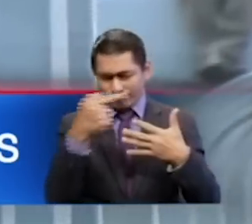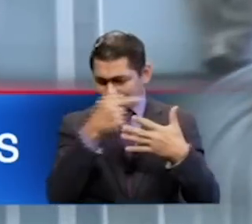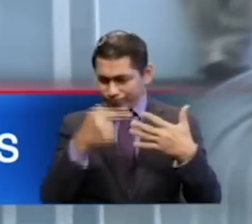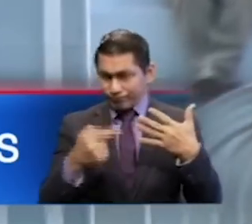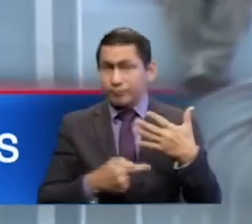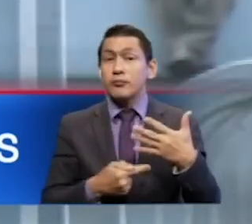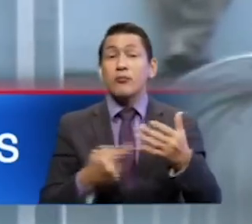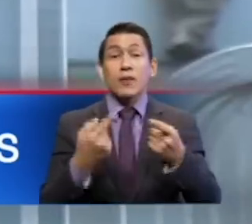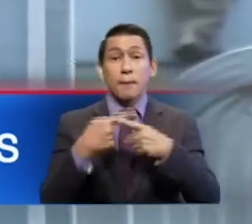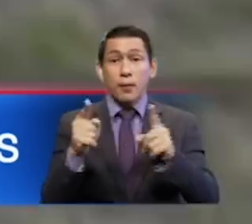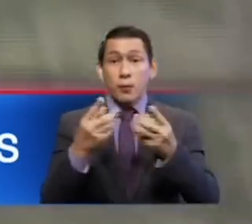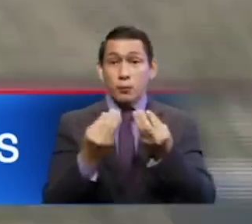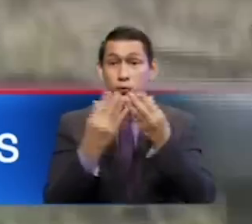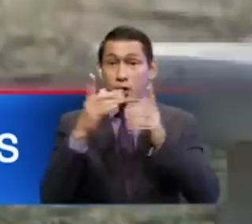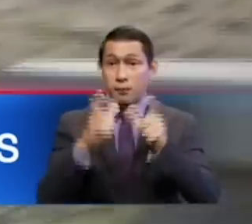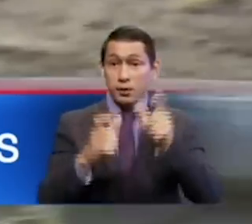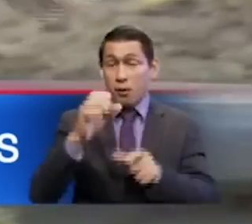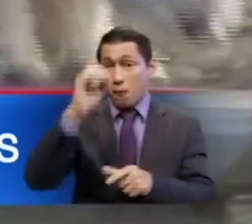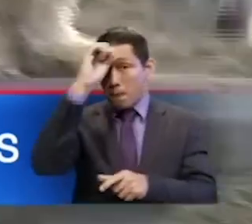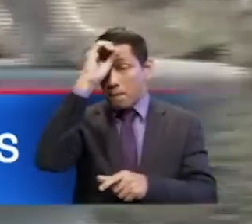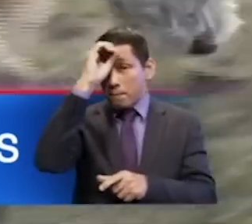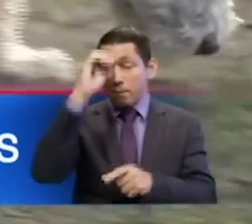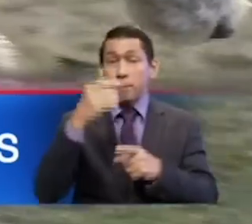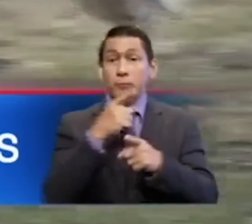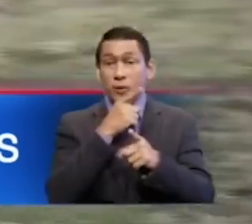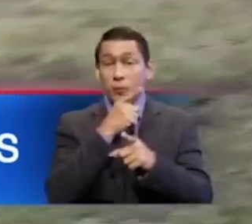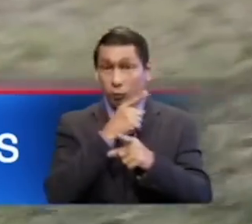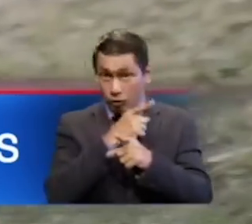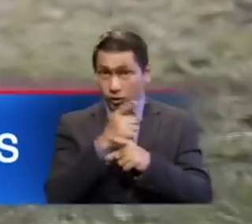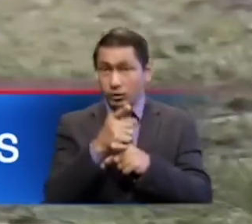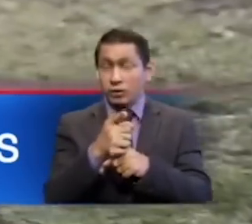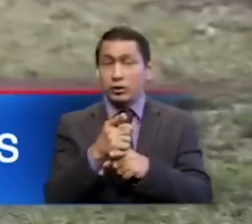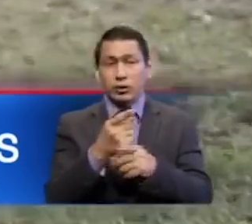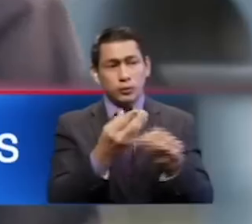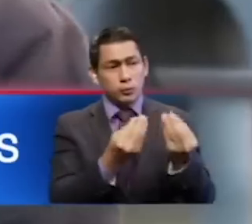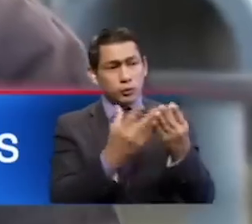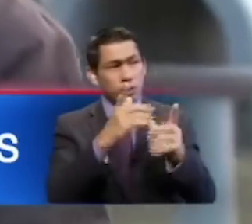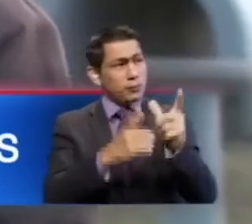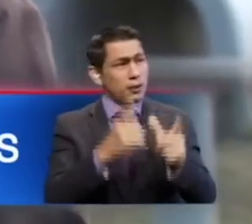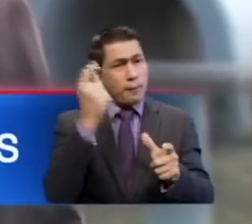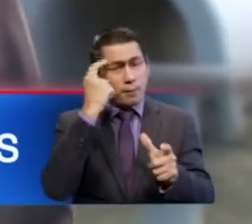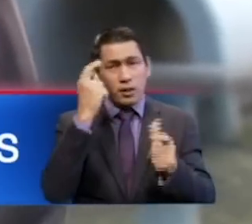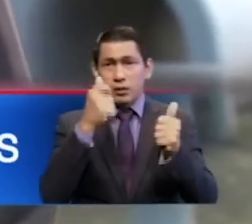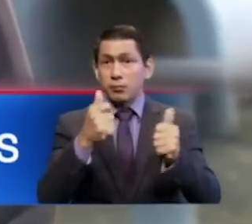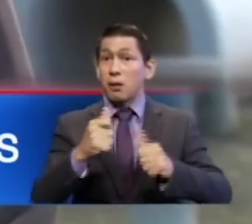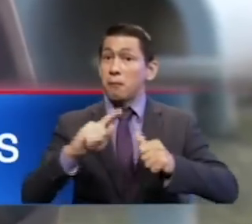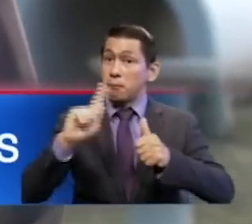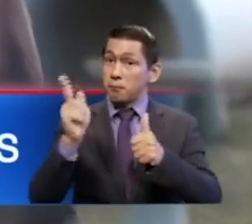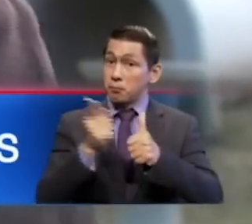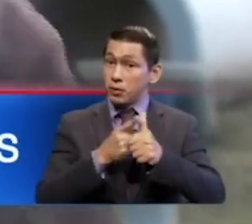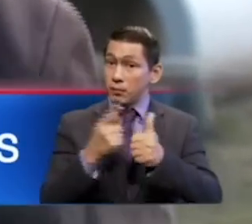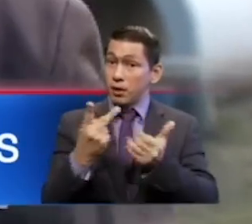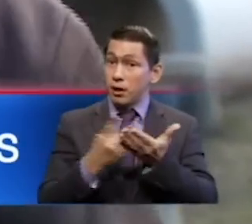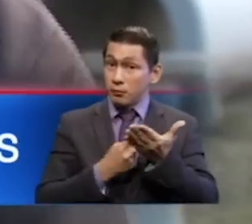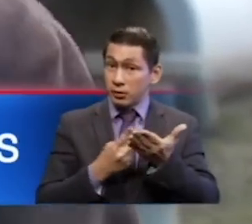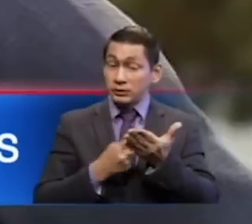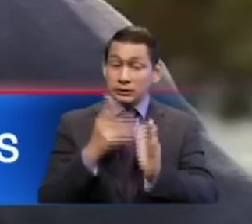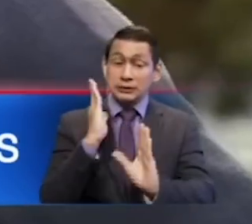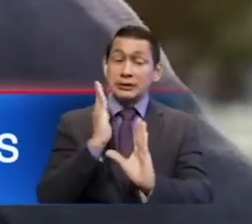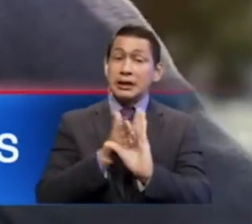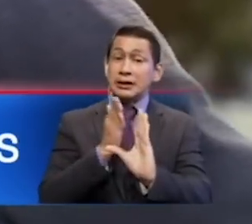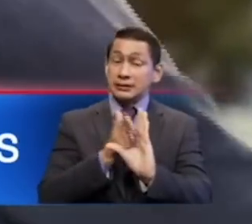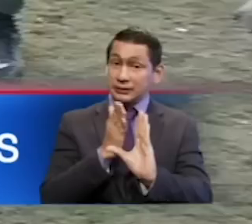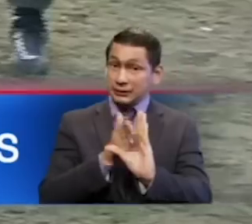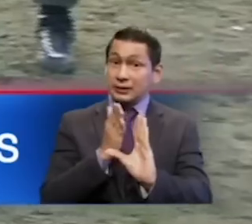este tratamiento innovador. Pese a aquello, lo ven con buenos ojos. Es la primera vez que escucho de terapias psicológicas y me parece una buena alternativa.